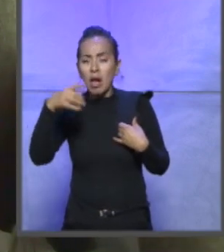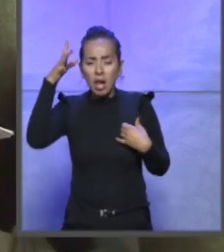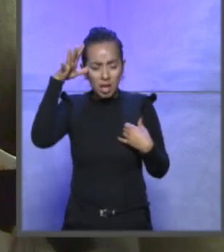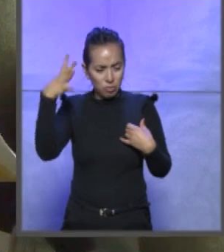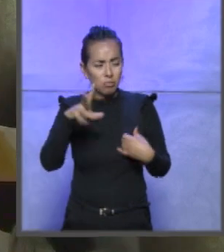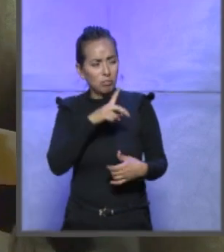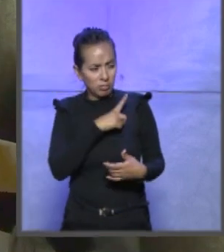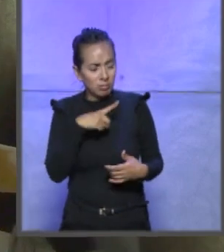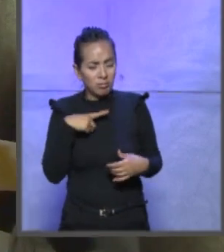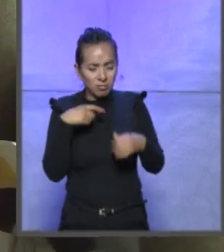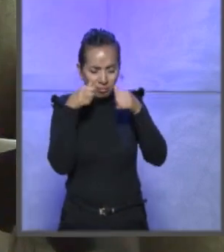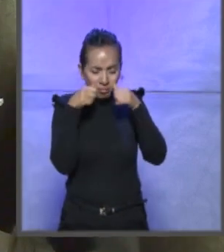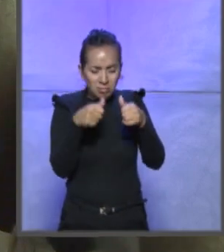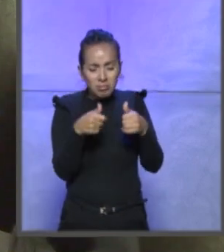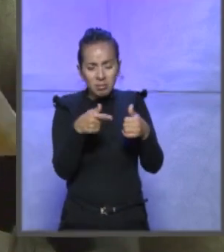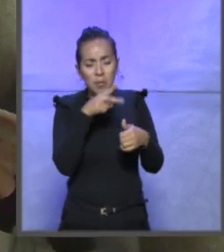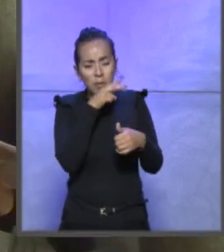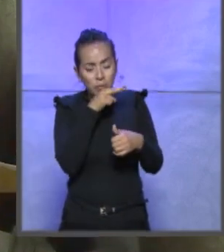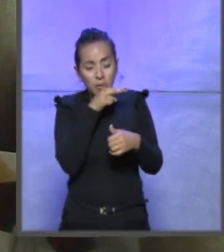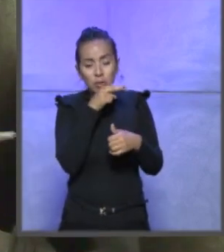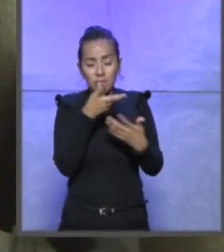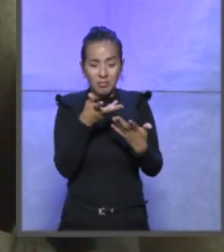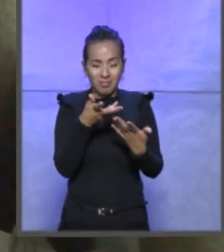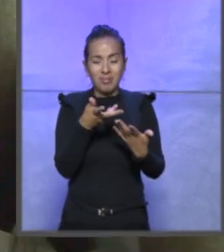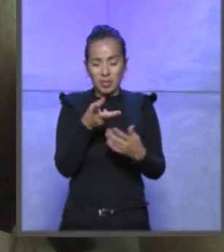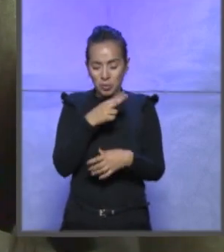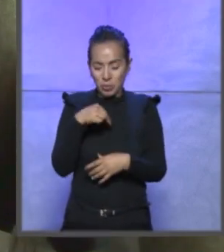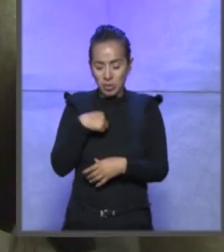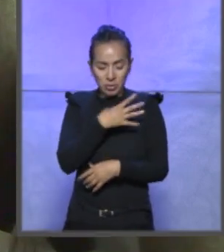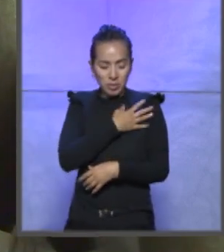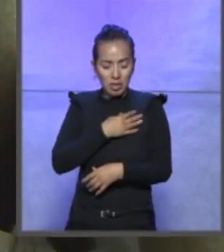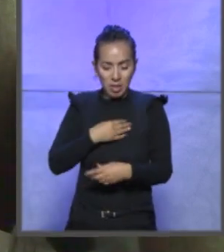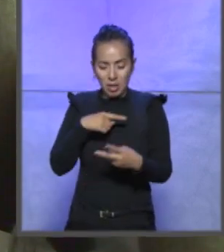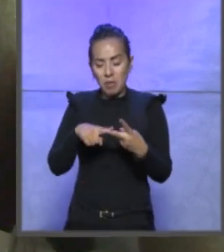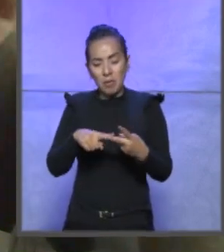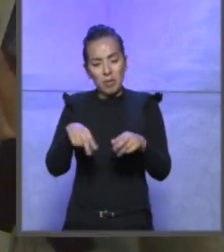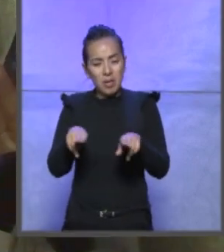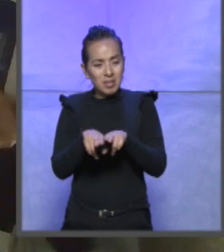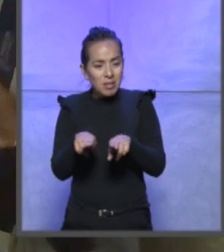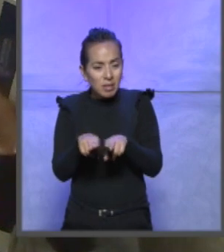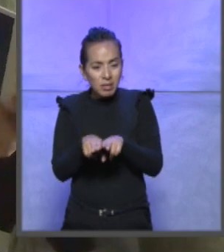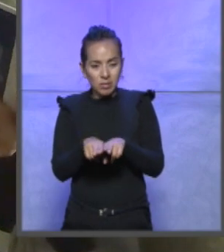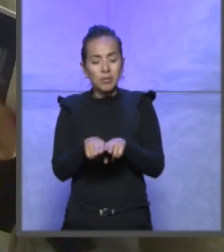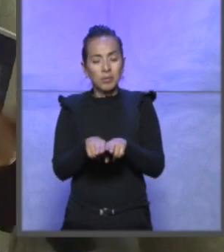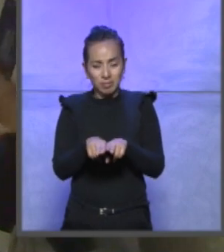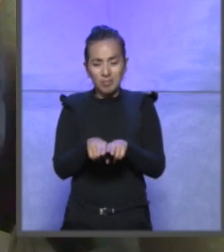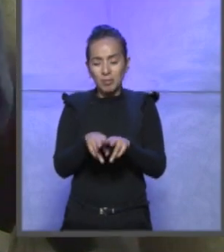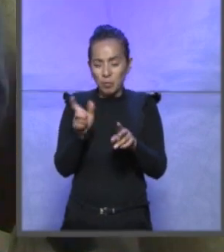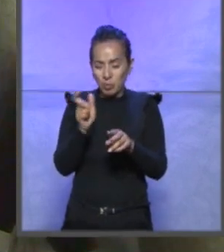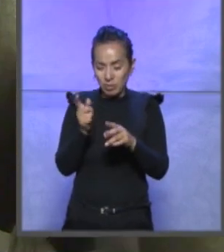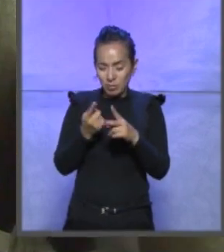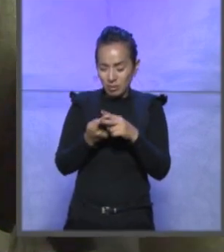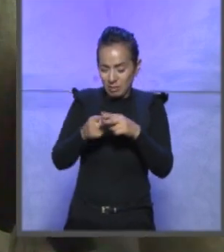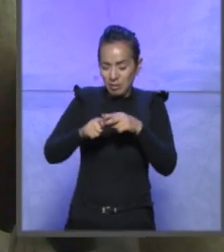porque ustedes pues, son nuestros hijos, son nuestros nietos, y son los que, como al principio yo les decía, los